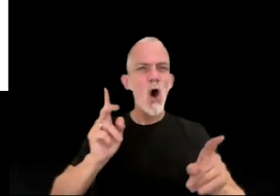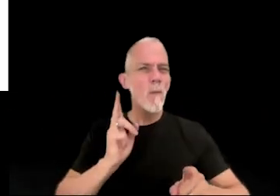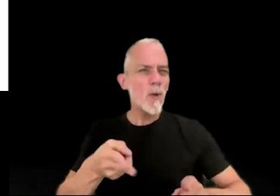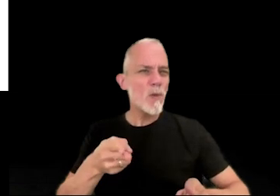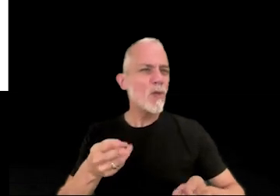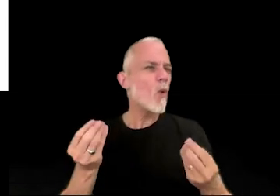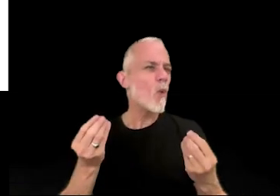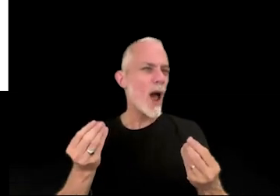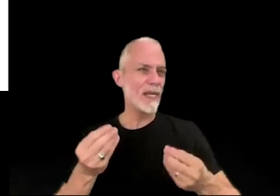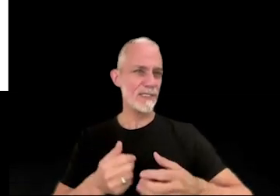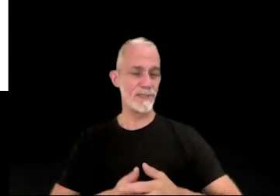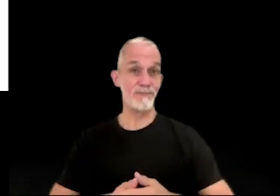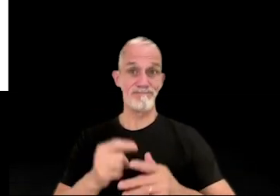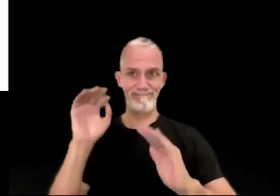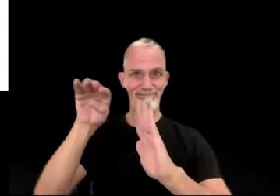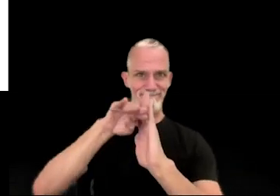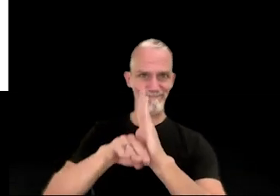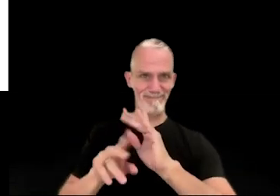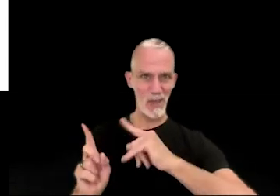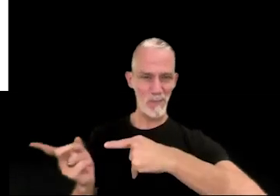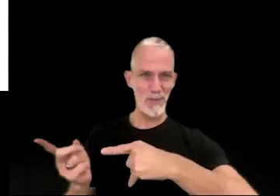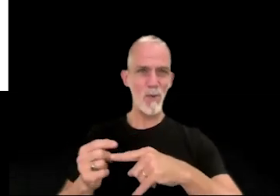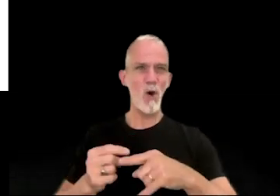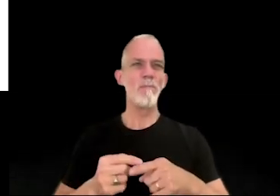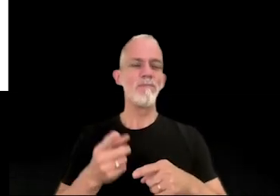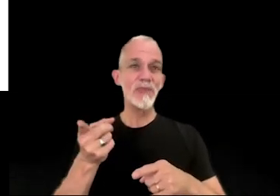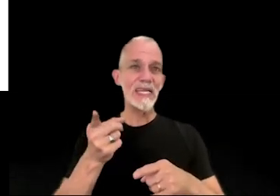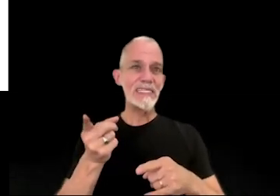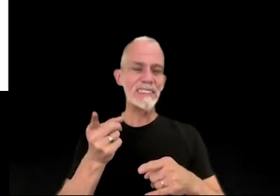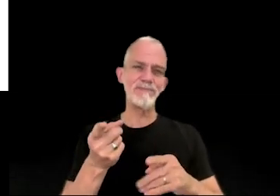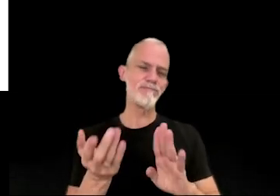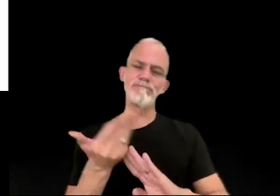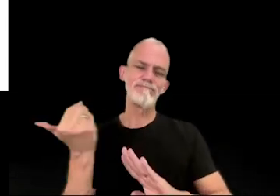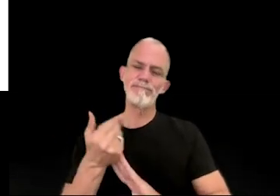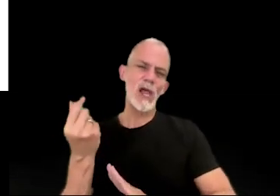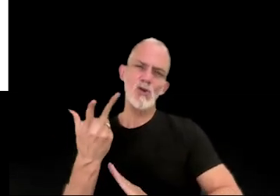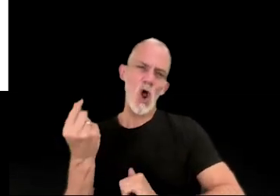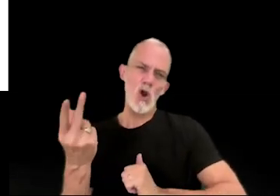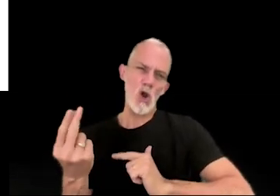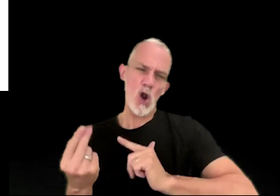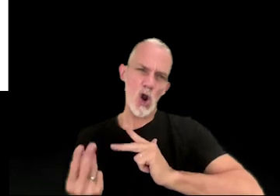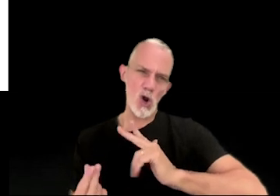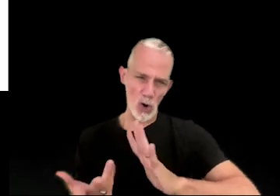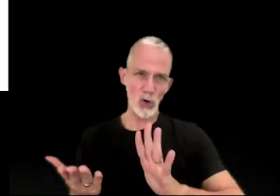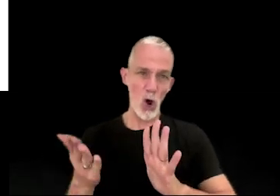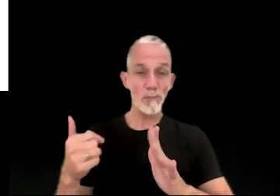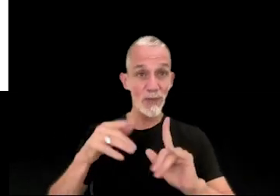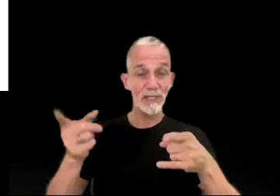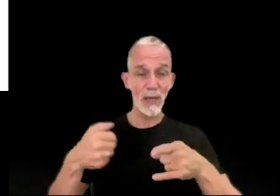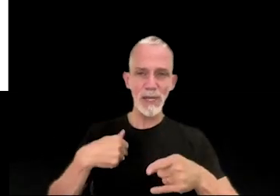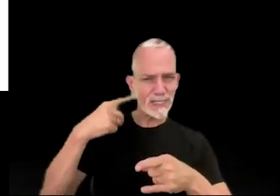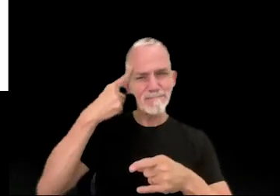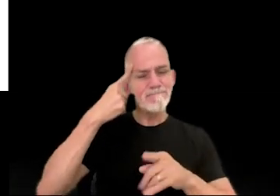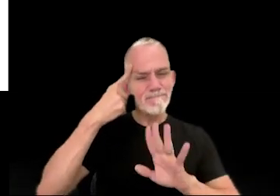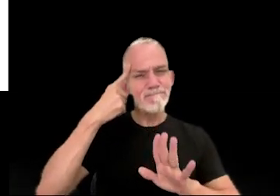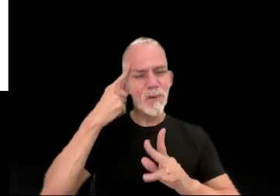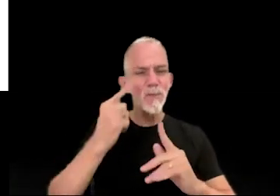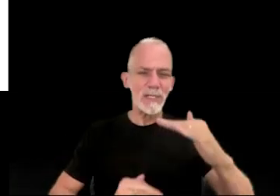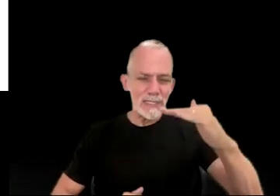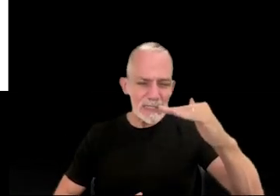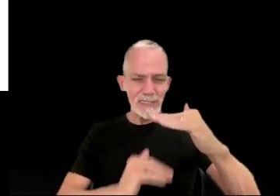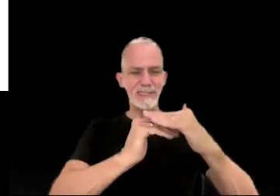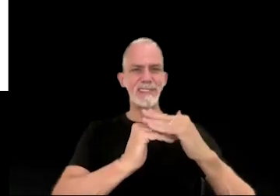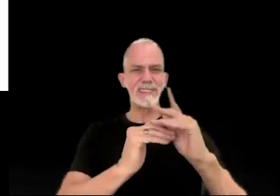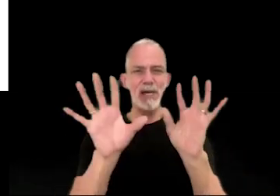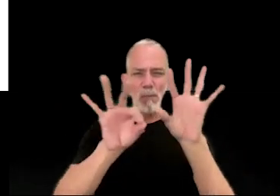este listado de obligaciones que se establecen excluidas específicamente y que yo también me tomé el atrevimiento de resumir en